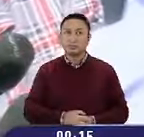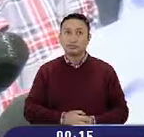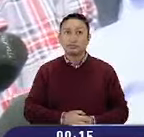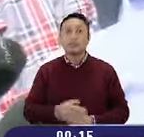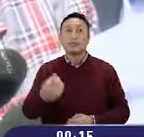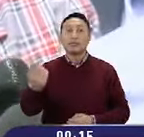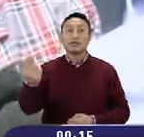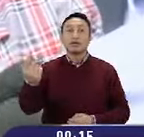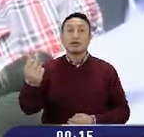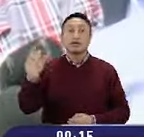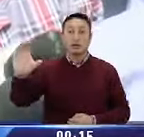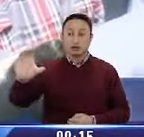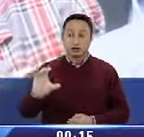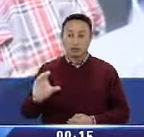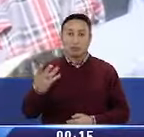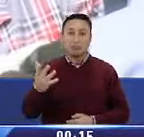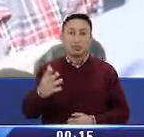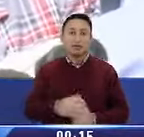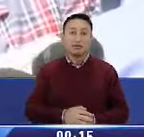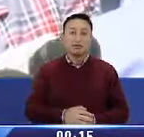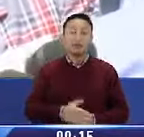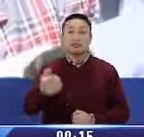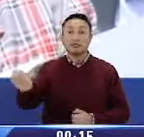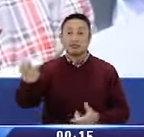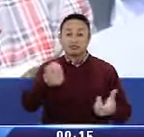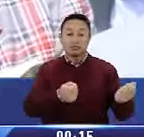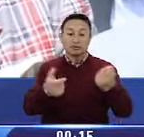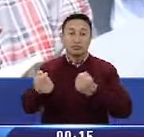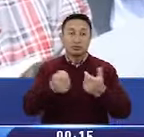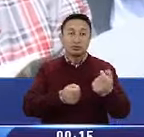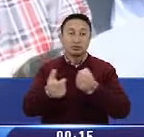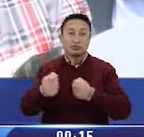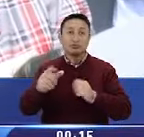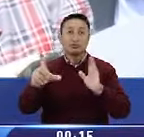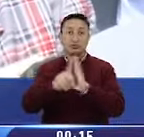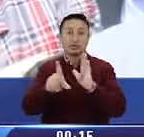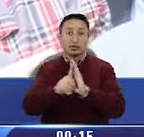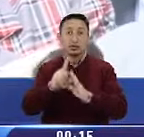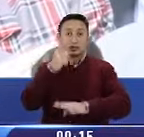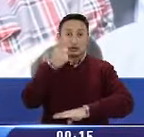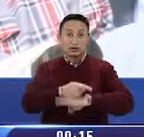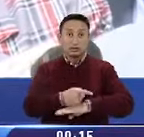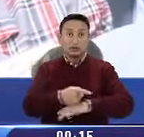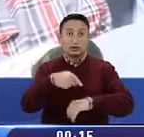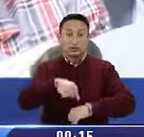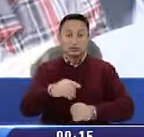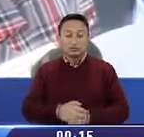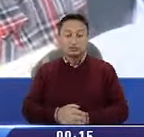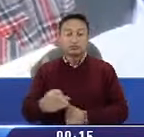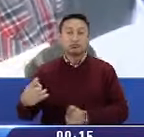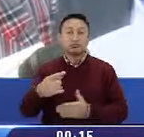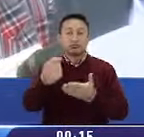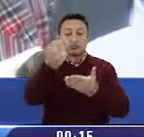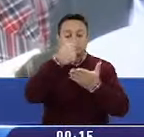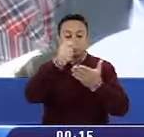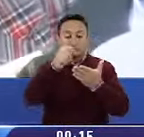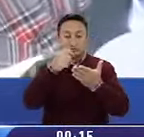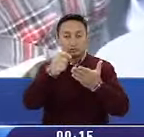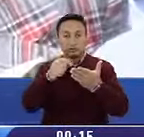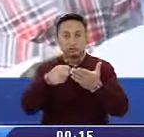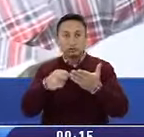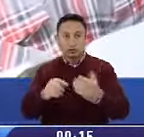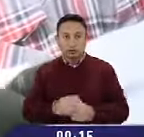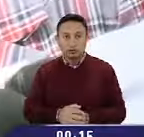efectivo nunca existió. Los aportes en especie, la ley dispone que se registren. ¿Qué